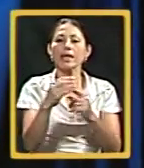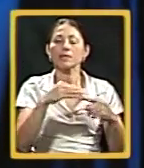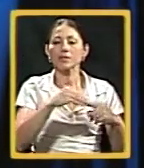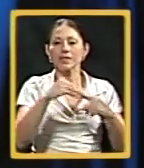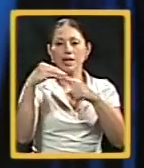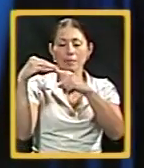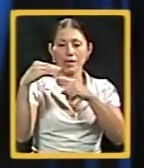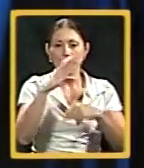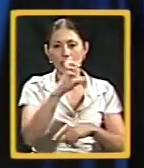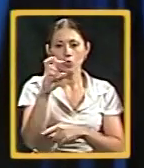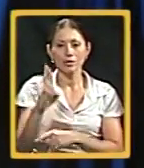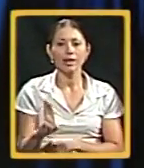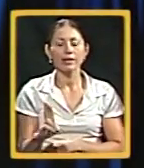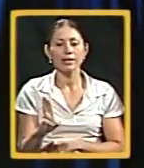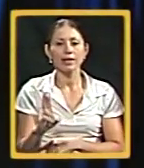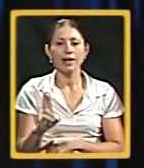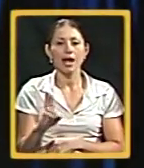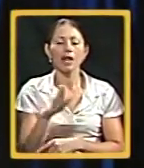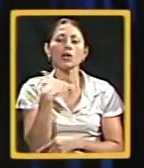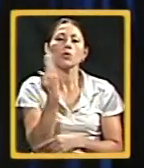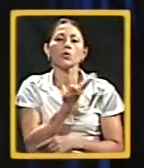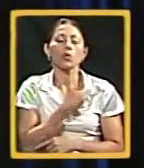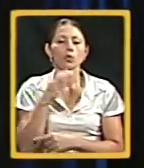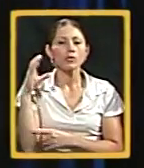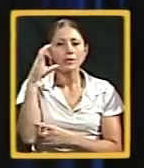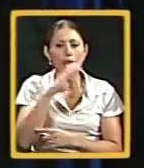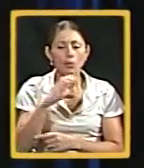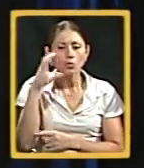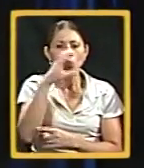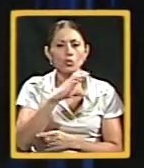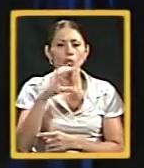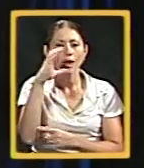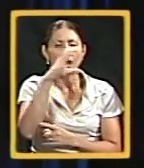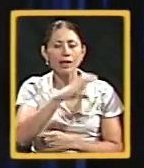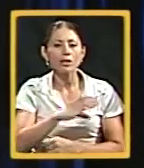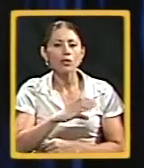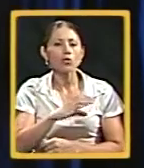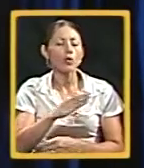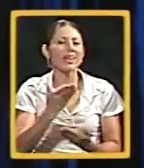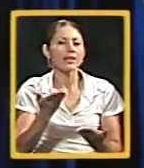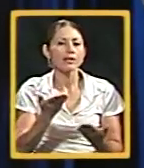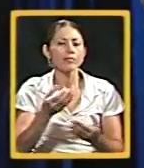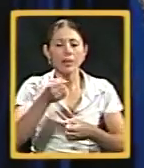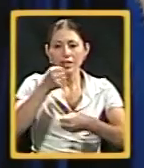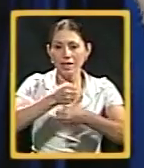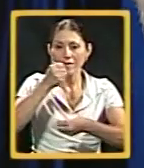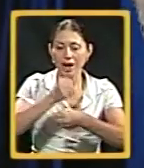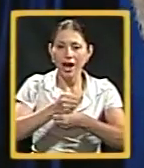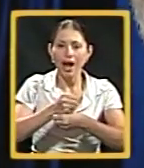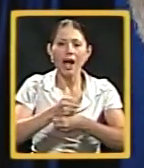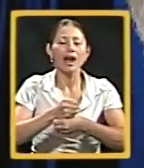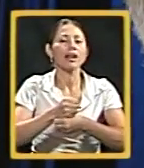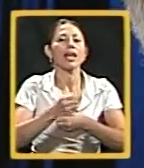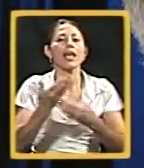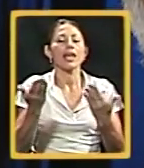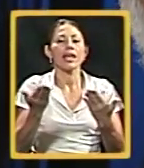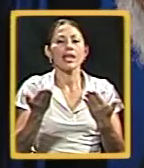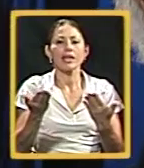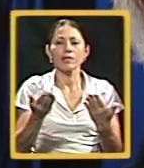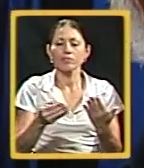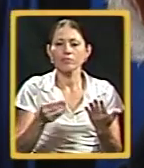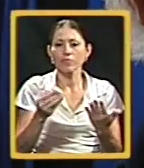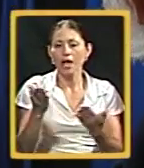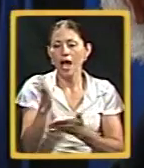como Costa Rica, y estamos buscando el trabajar en un MISIT que sea más fuerte cada día y